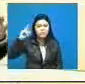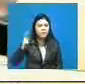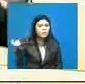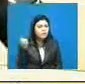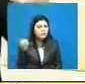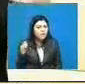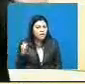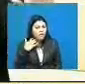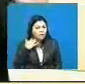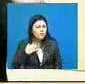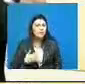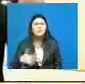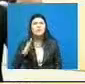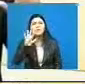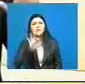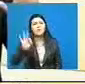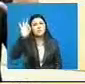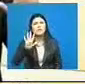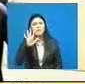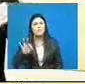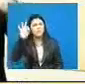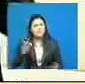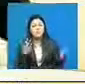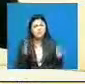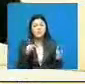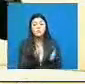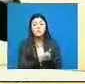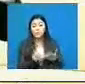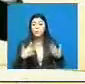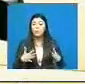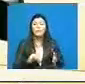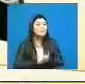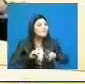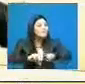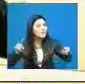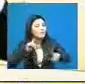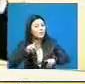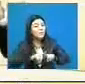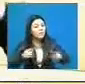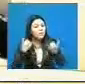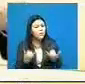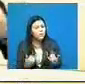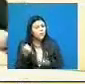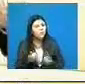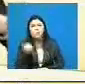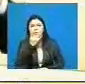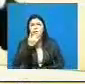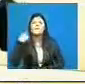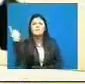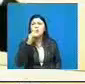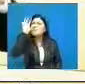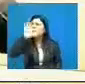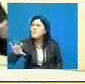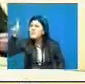No pesa sino el 5% del Producto Interno Bruto. Eso es muy distinto de lo que ocurre en los países